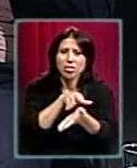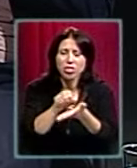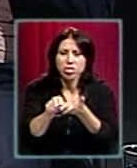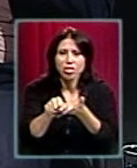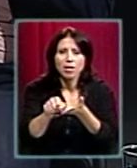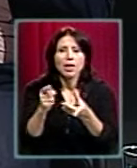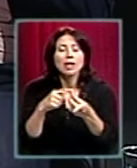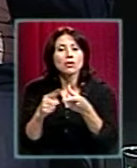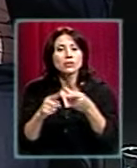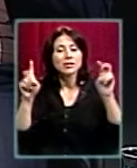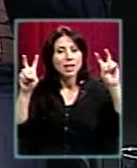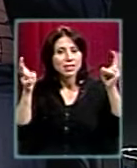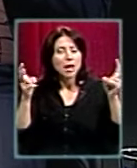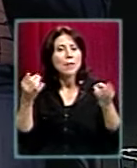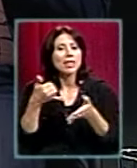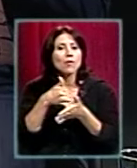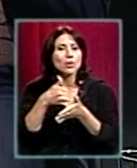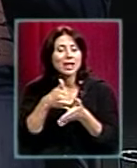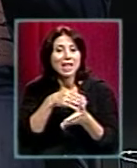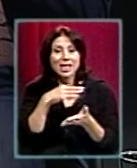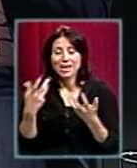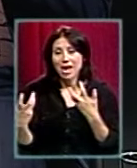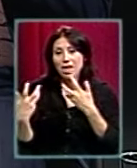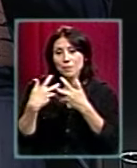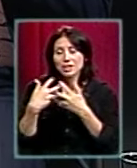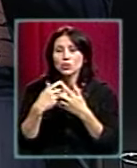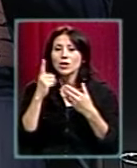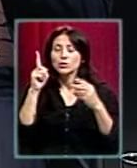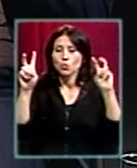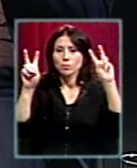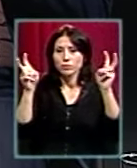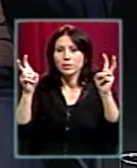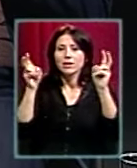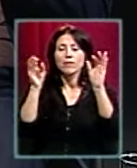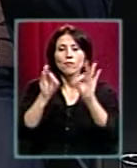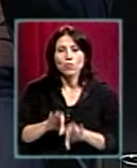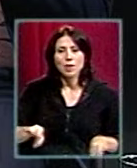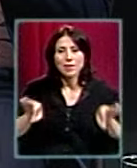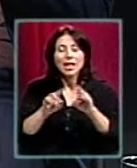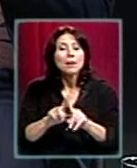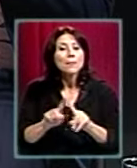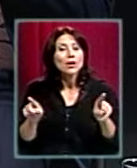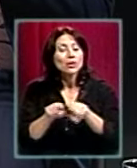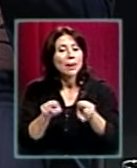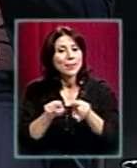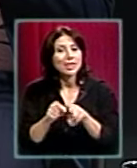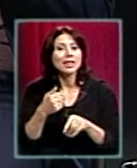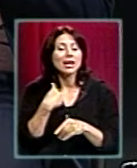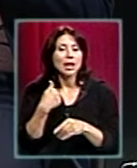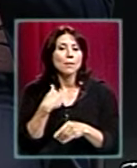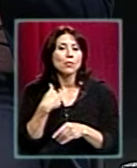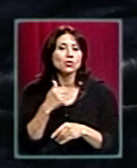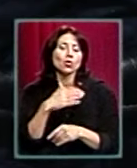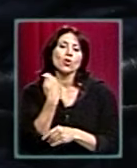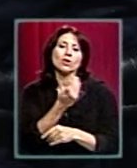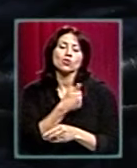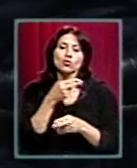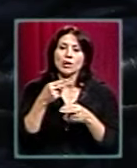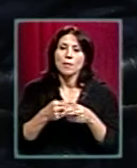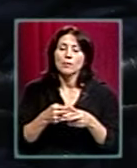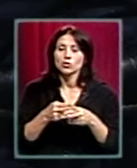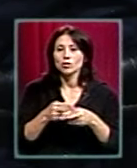tema de la vulnerabilidad y adaptación era un eje fundamental, pero también tenemos lo que llamamos 3